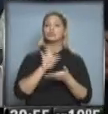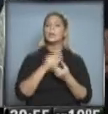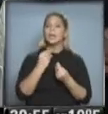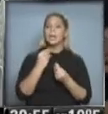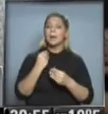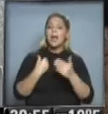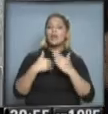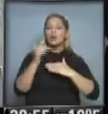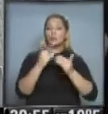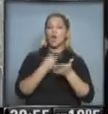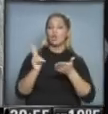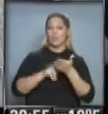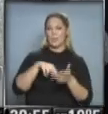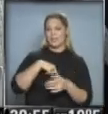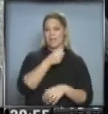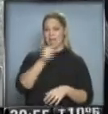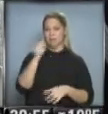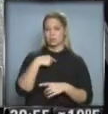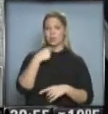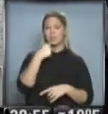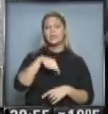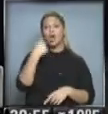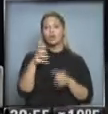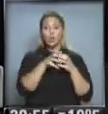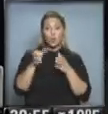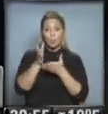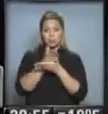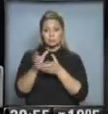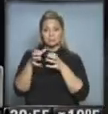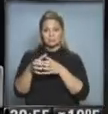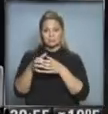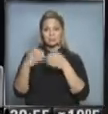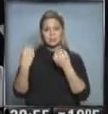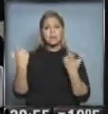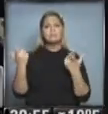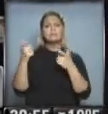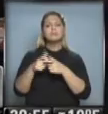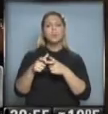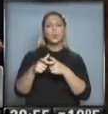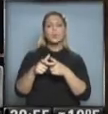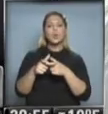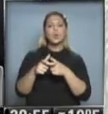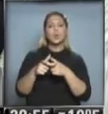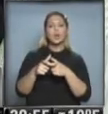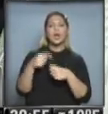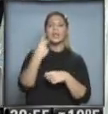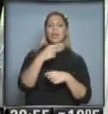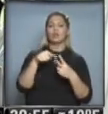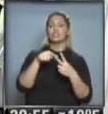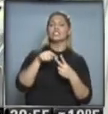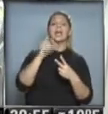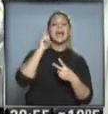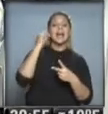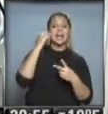además dentro de un en otra subdivisión junta en un acto a prat gay y a gil lavedra